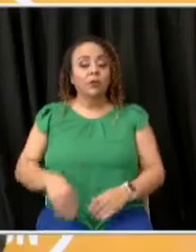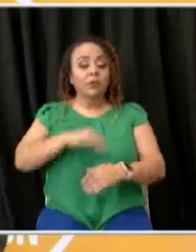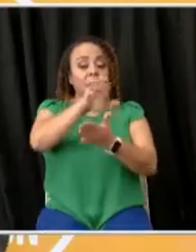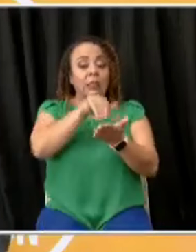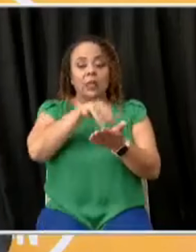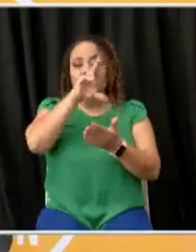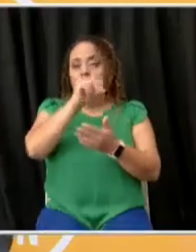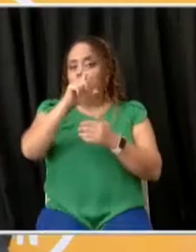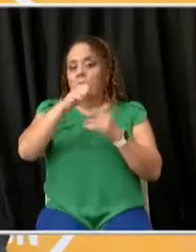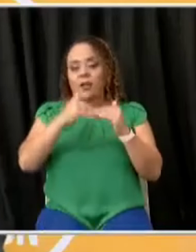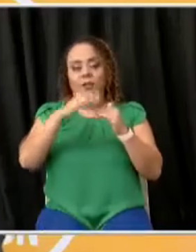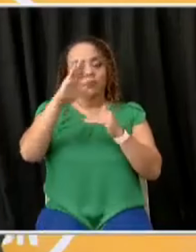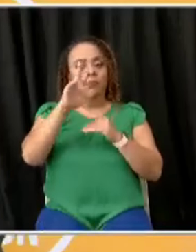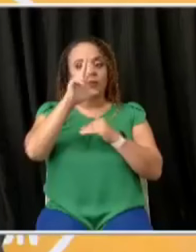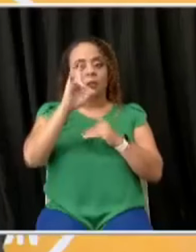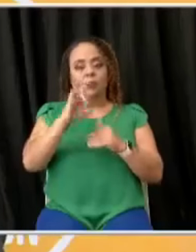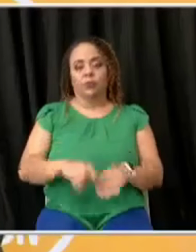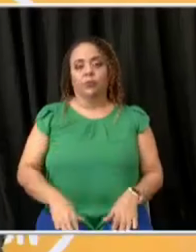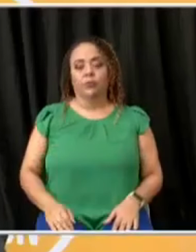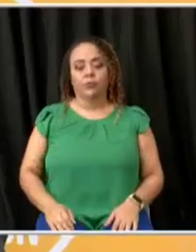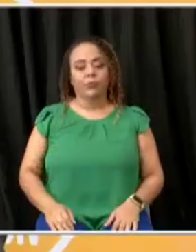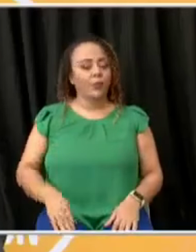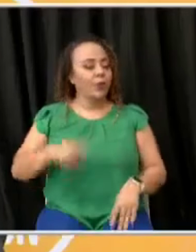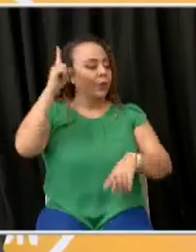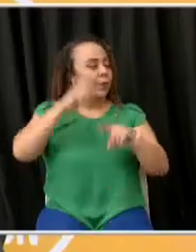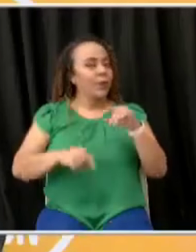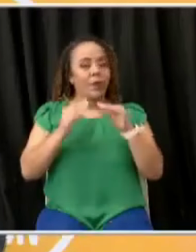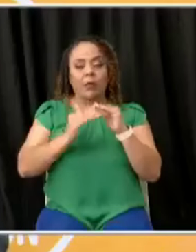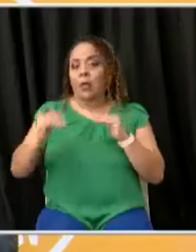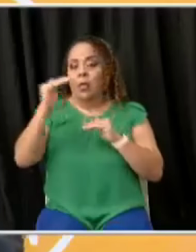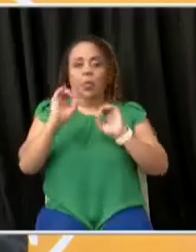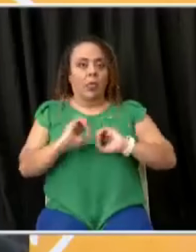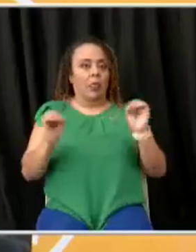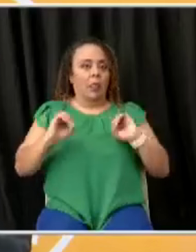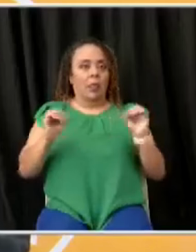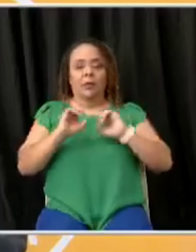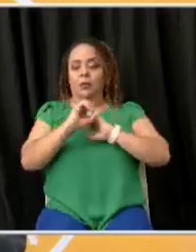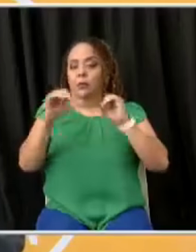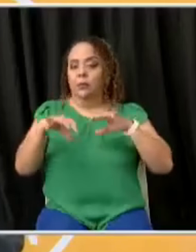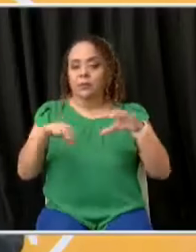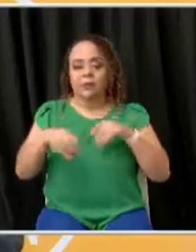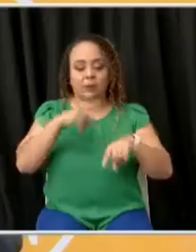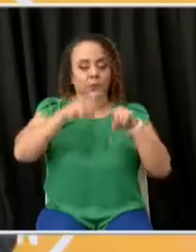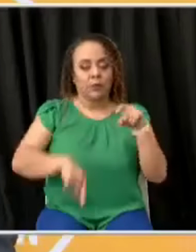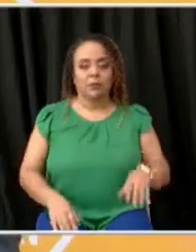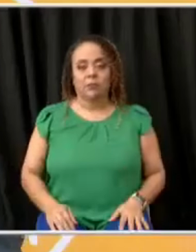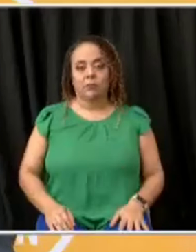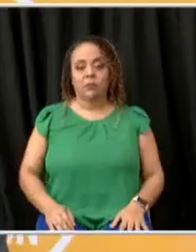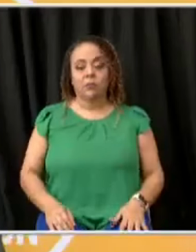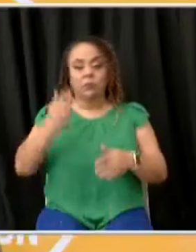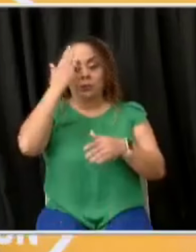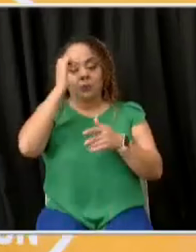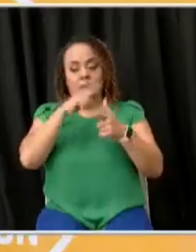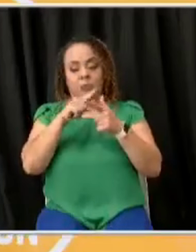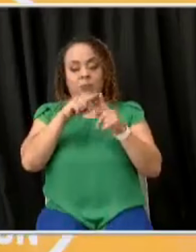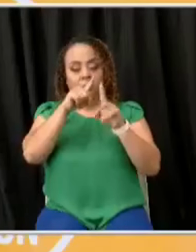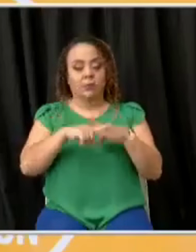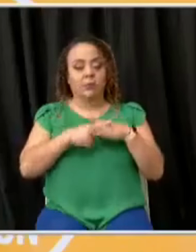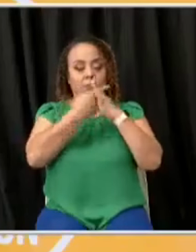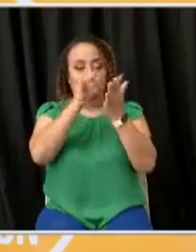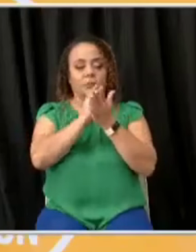de 38 grados. No debe pasar en ningún momento y en ninguna actividad. Porque si no, a partir de ahí es que